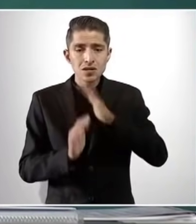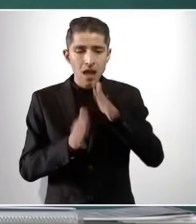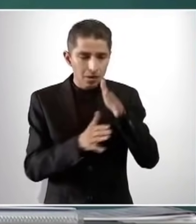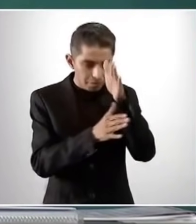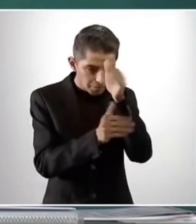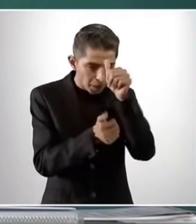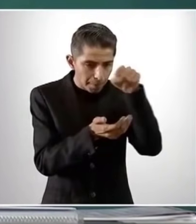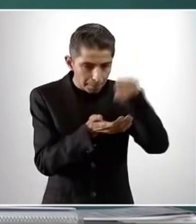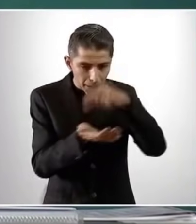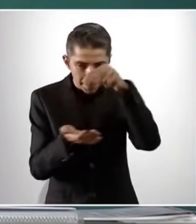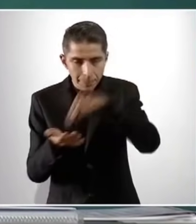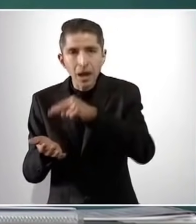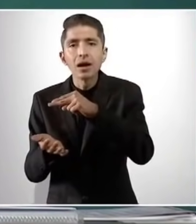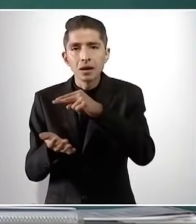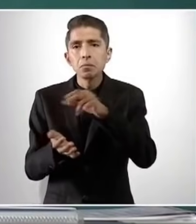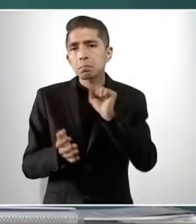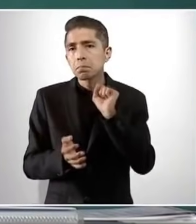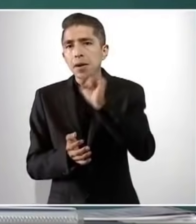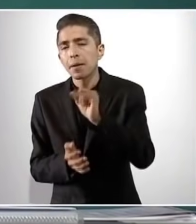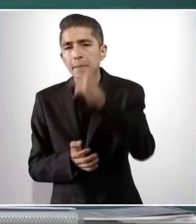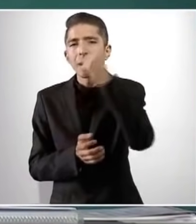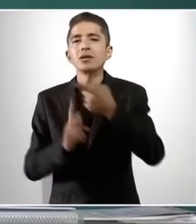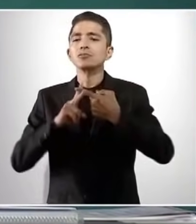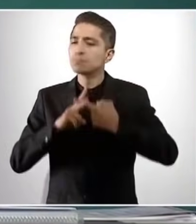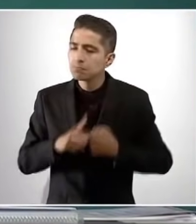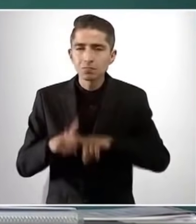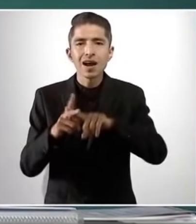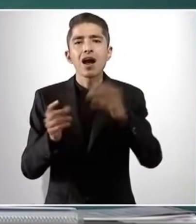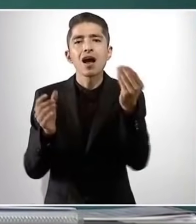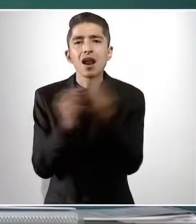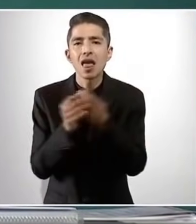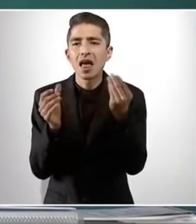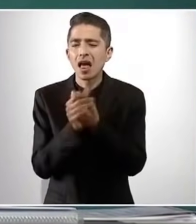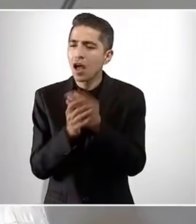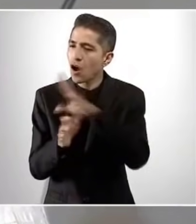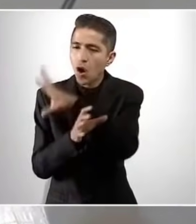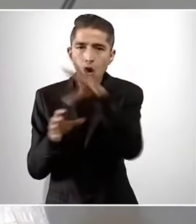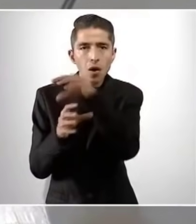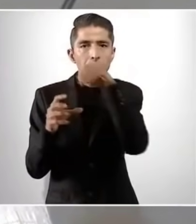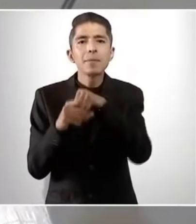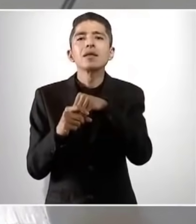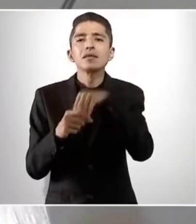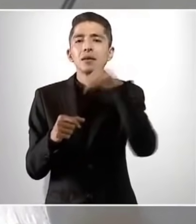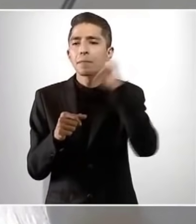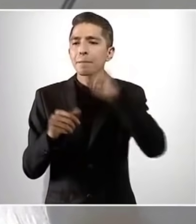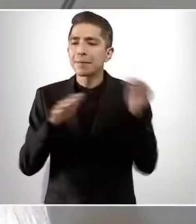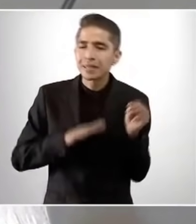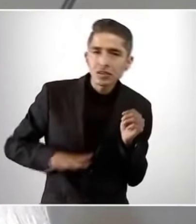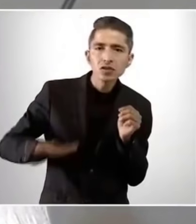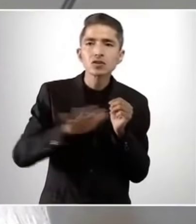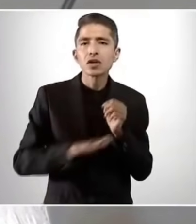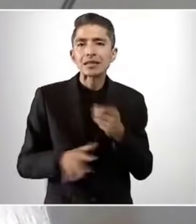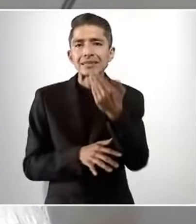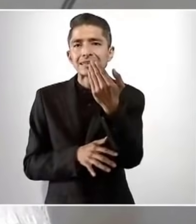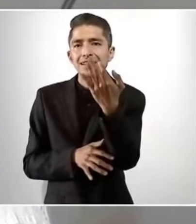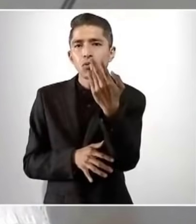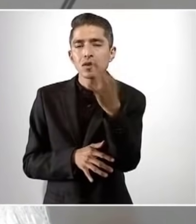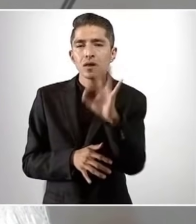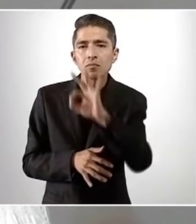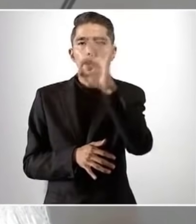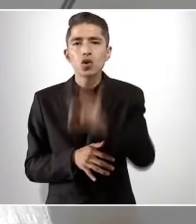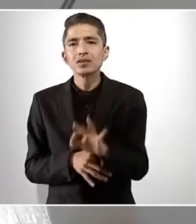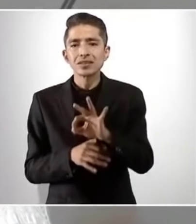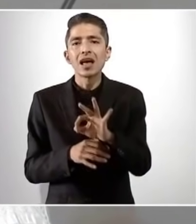los decretos para el regreso a clases total en Michoacán, con un aforo del 50% en